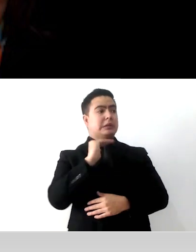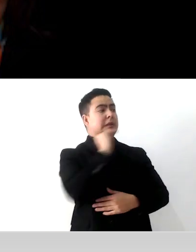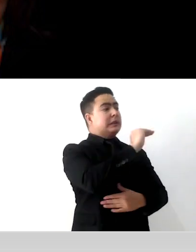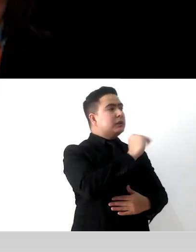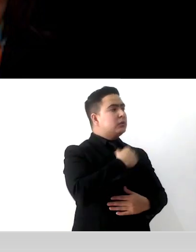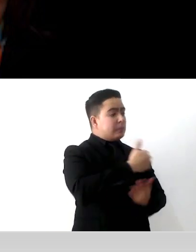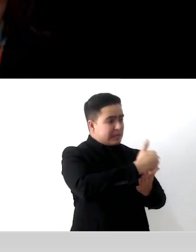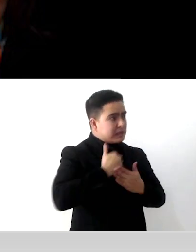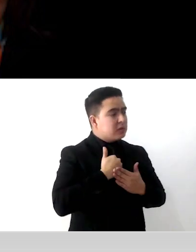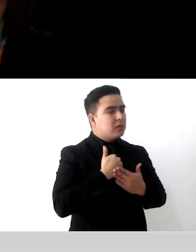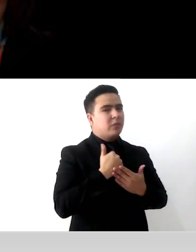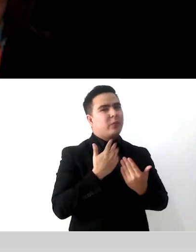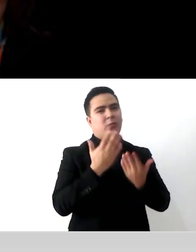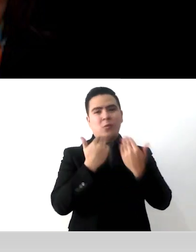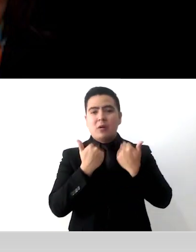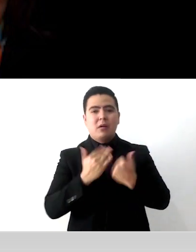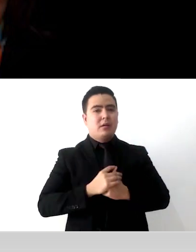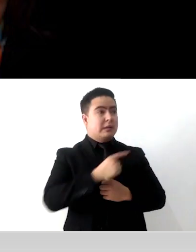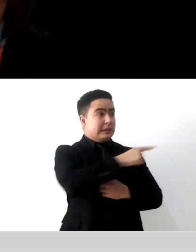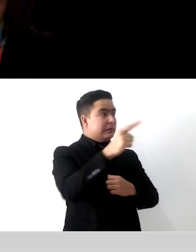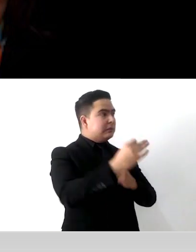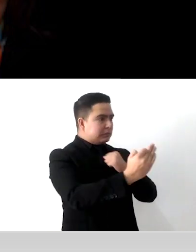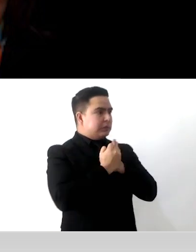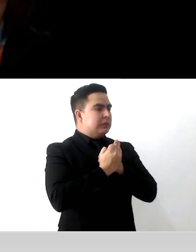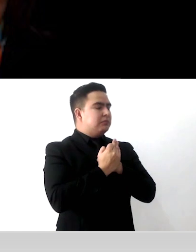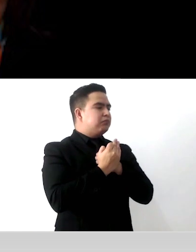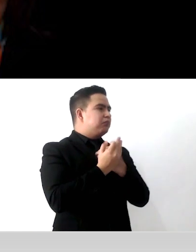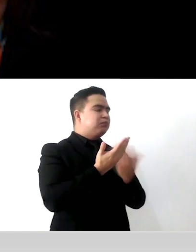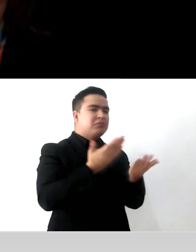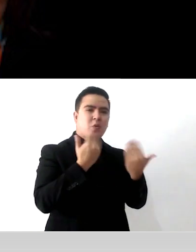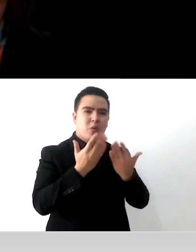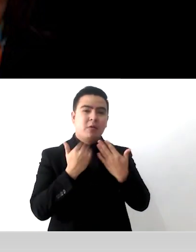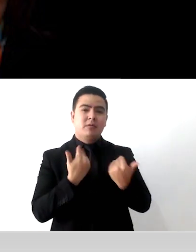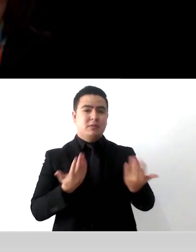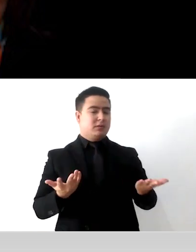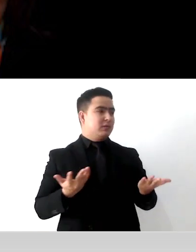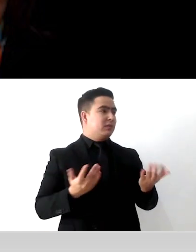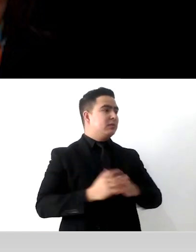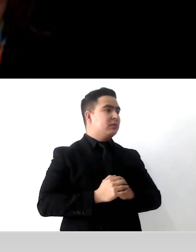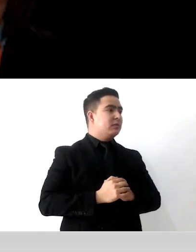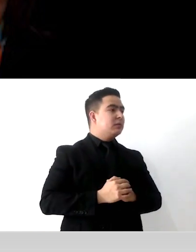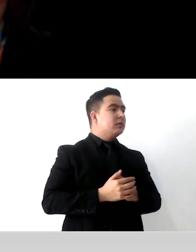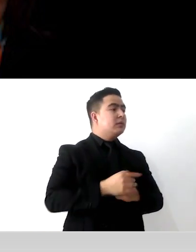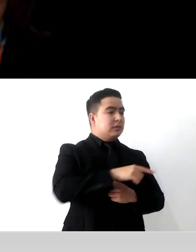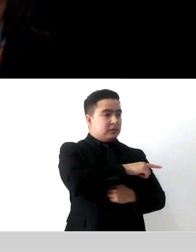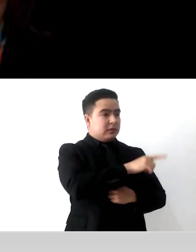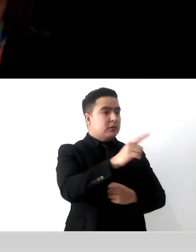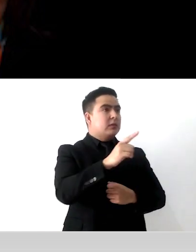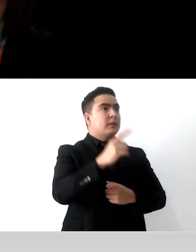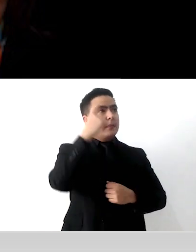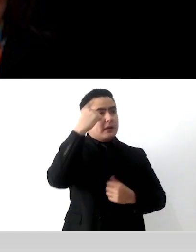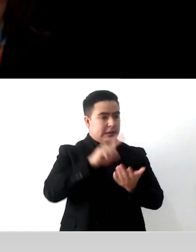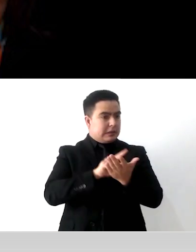justicia inmediatos, no hay mecanismos de protección y no hay mecanismos de restitución de